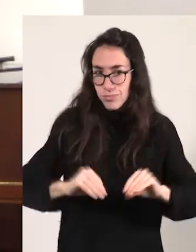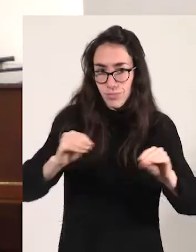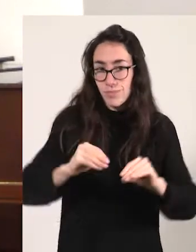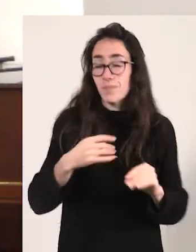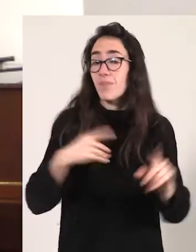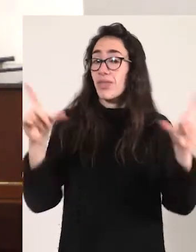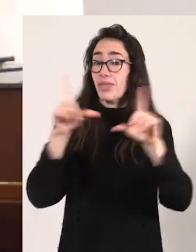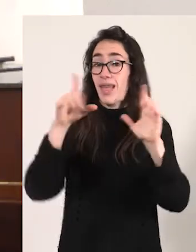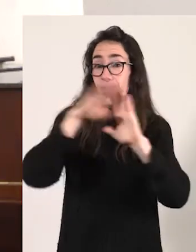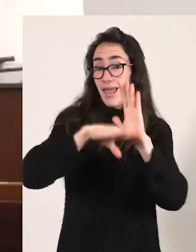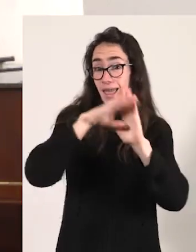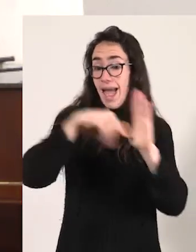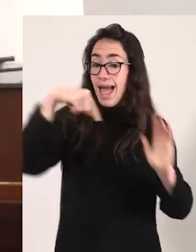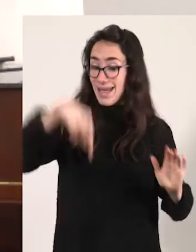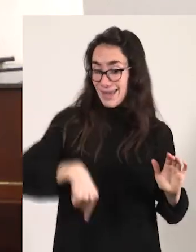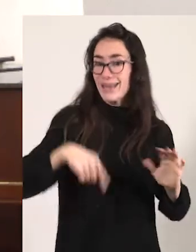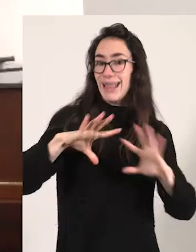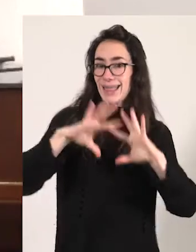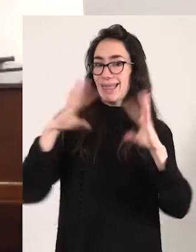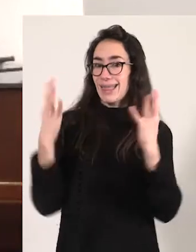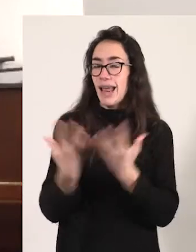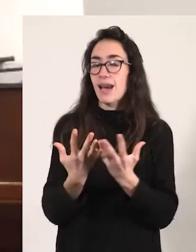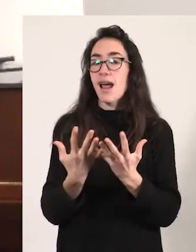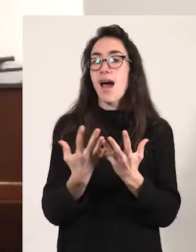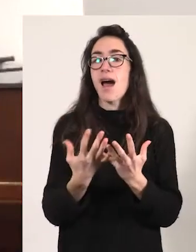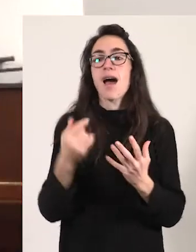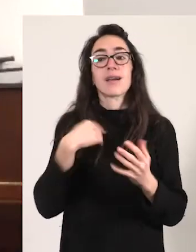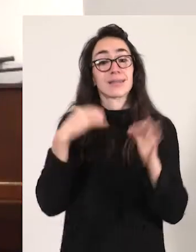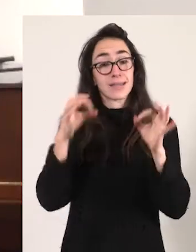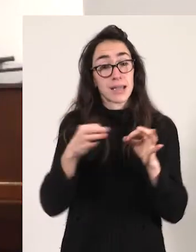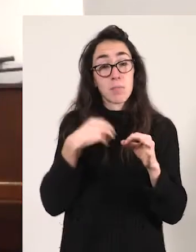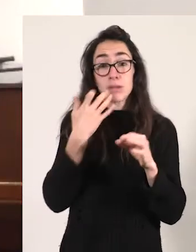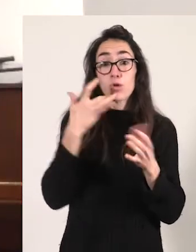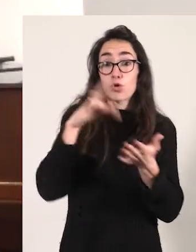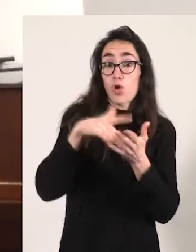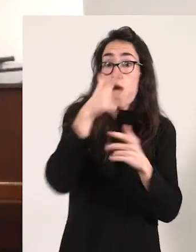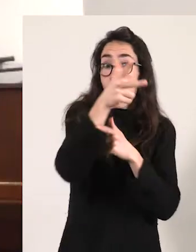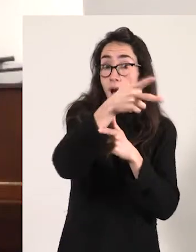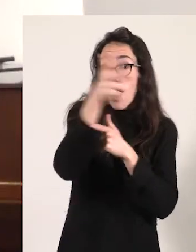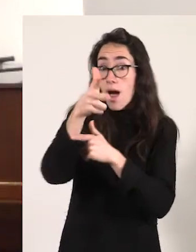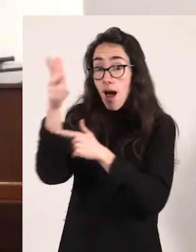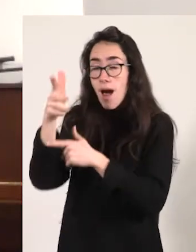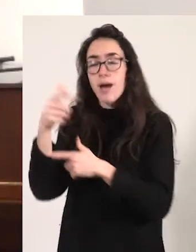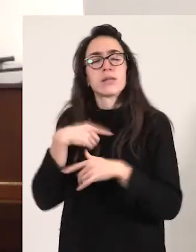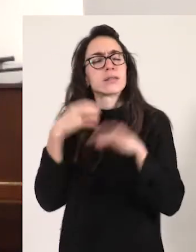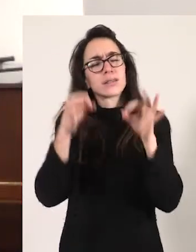Y siempre lo digo, yo trabajo en Aquí la Tierra, al final cuando yo hago reportajes estoy consiguiendo que